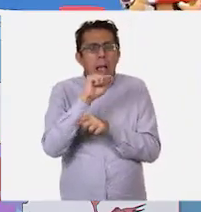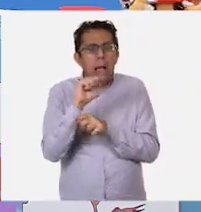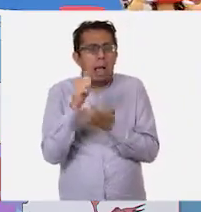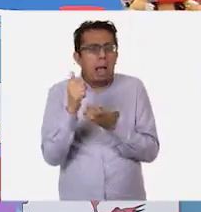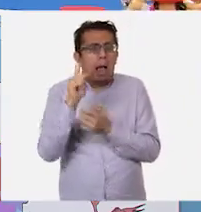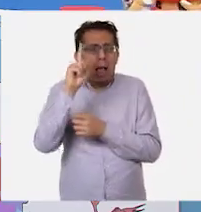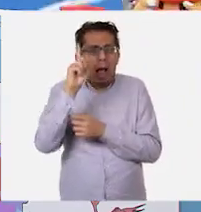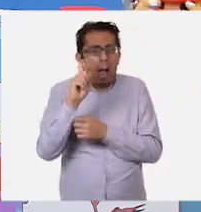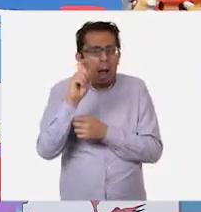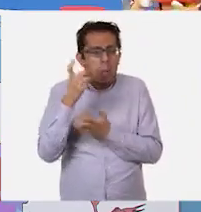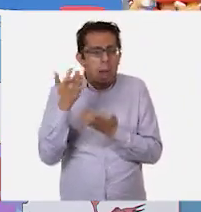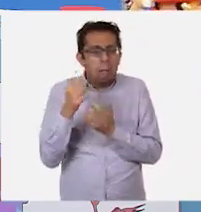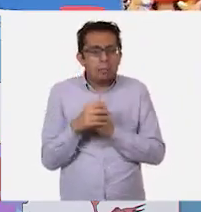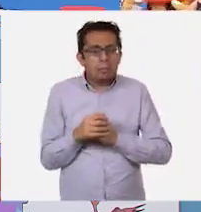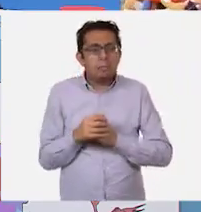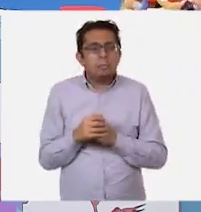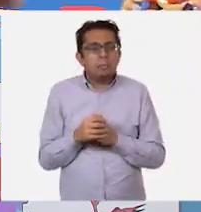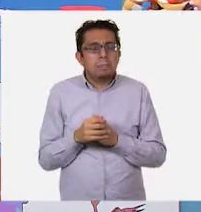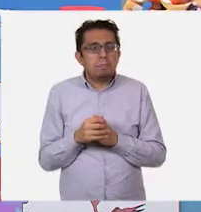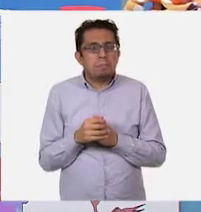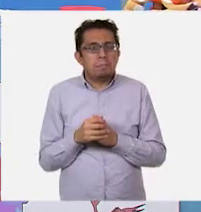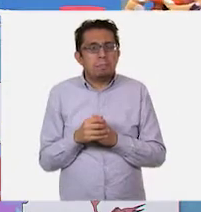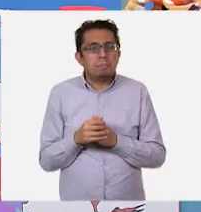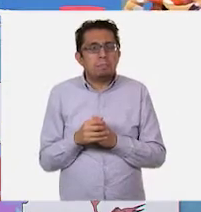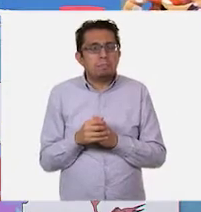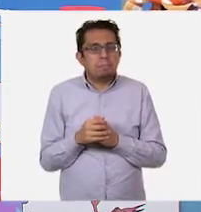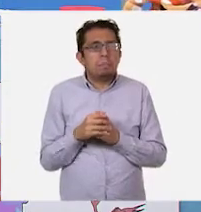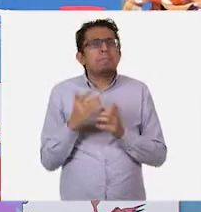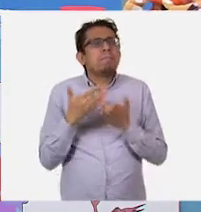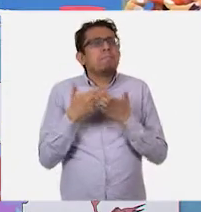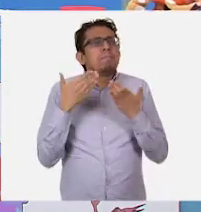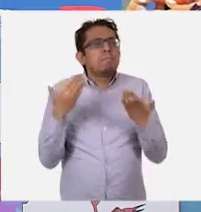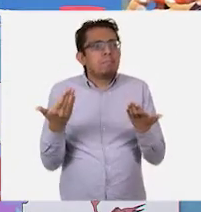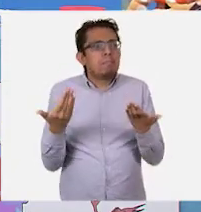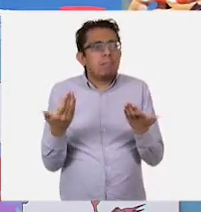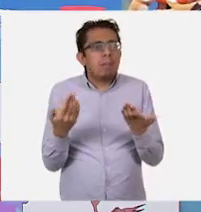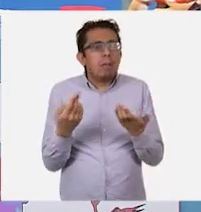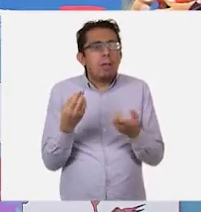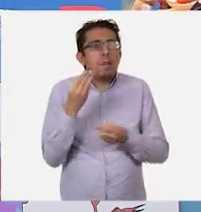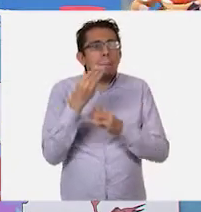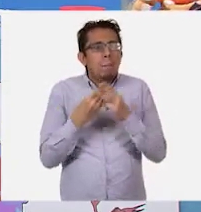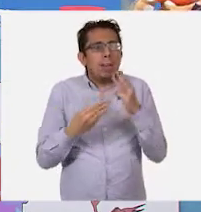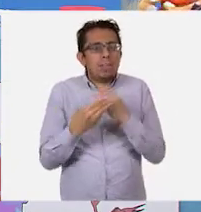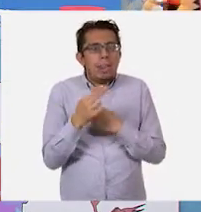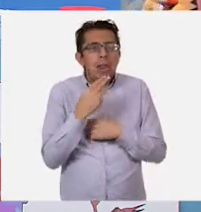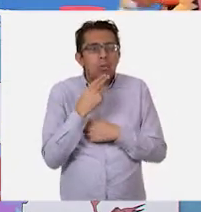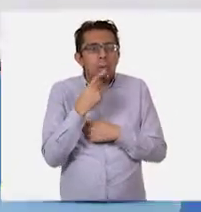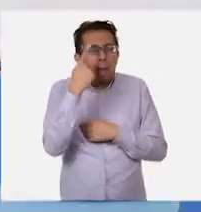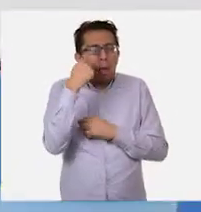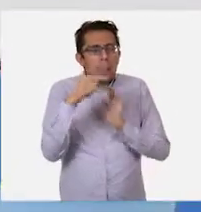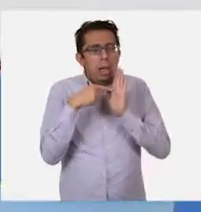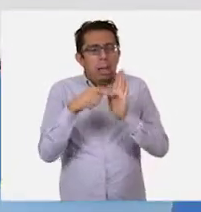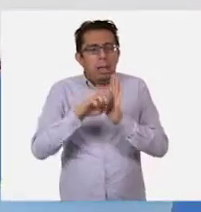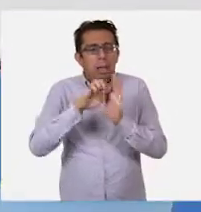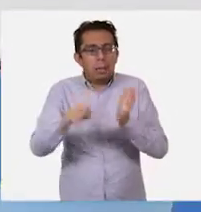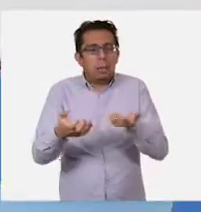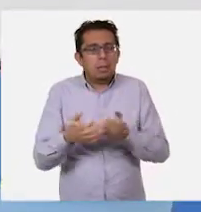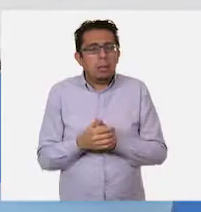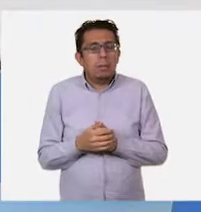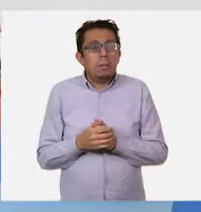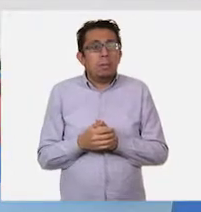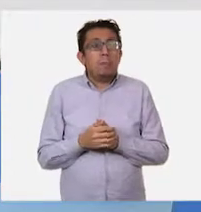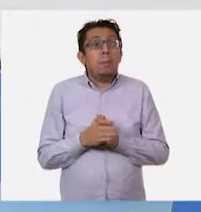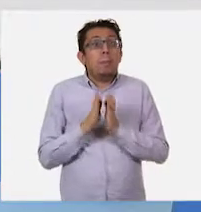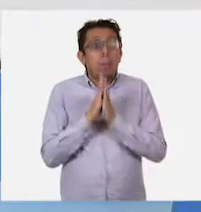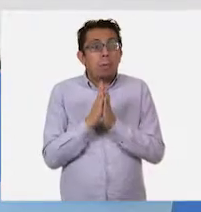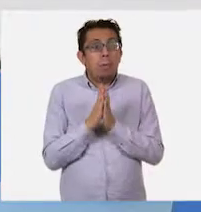voy a colocar aquí el espejo. Uh-huh. Y dime entonces ahora, ¿qué material vamos a utilizar para ejemplificarlo? Pues, por favor,